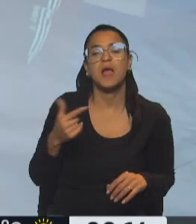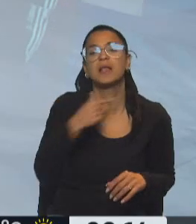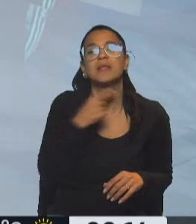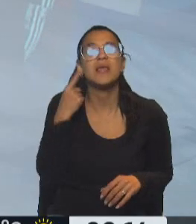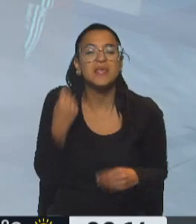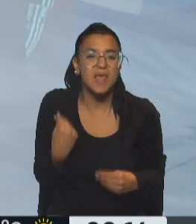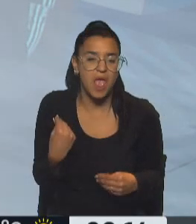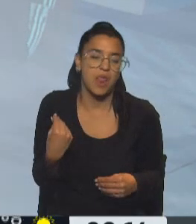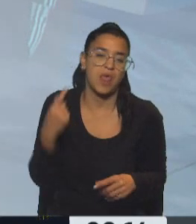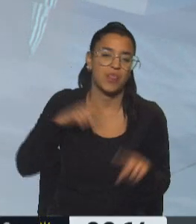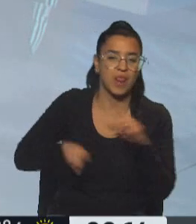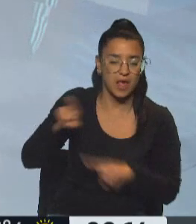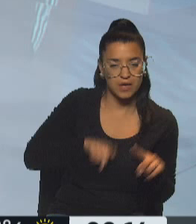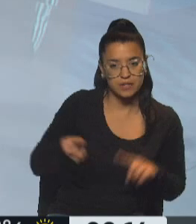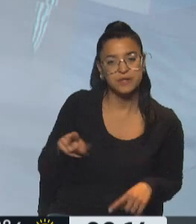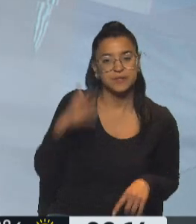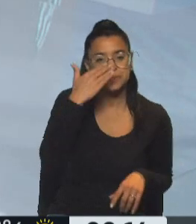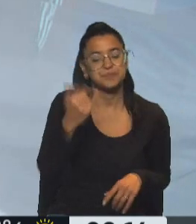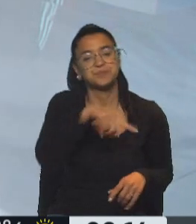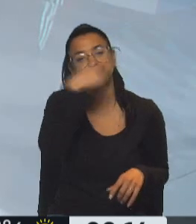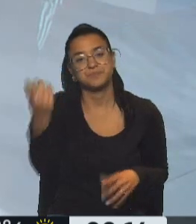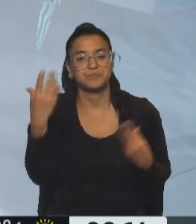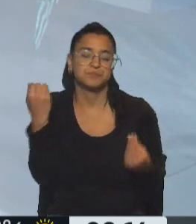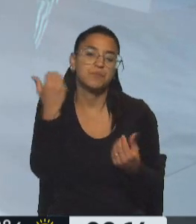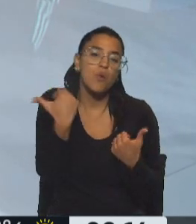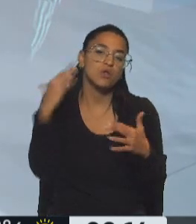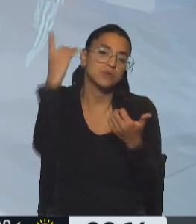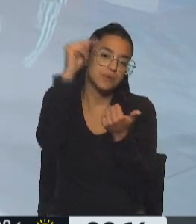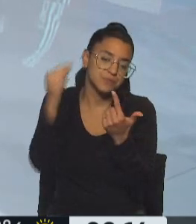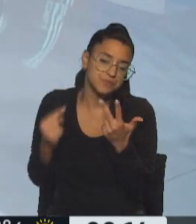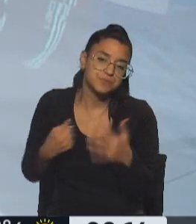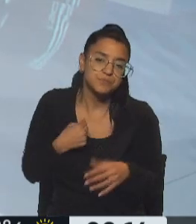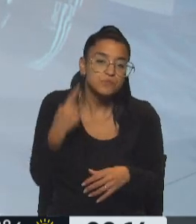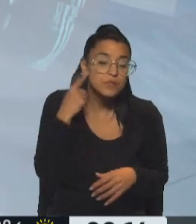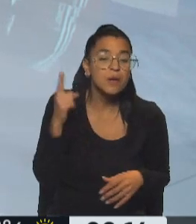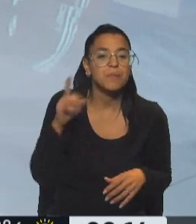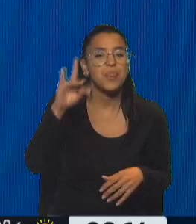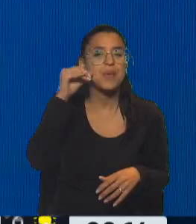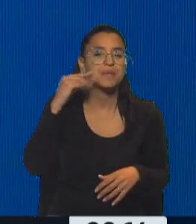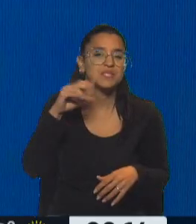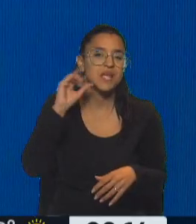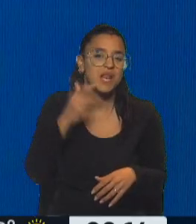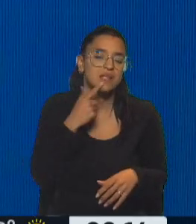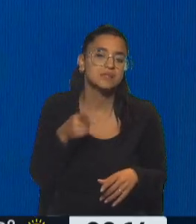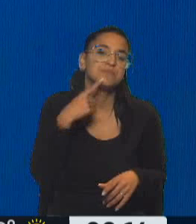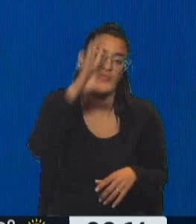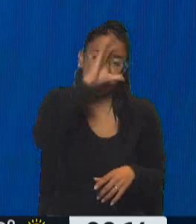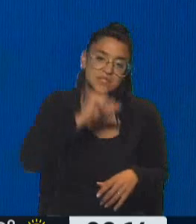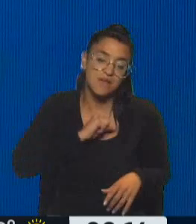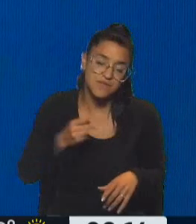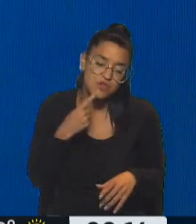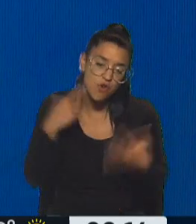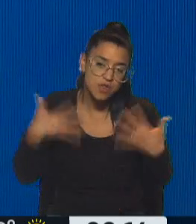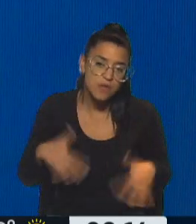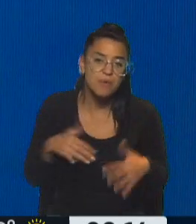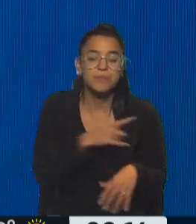dirigencia y después se darán las otras alternativas en caso de que sea un no. Yo creo que de Michelis está preparado, es un desafío siempre a River